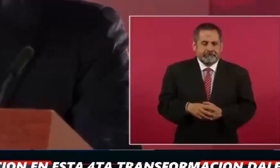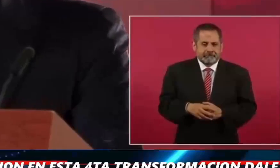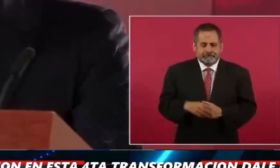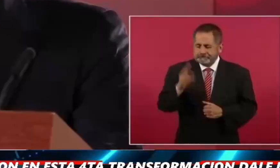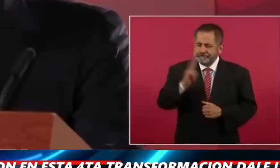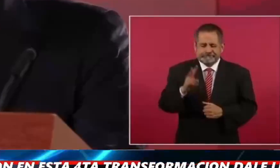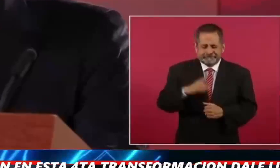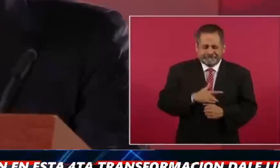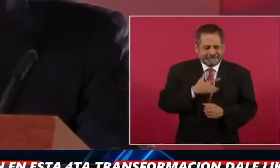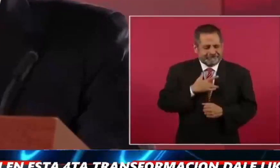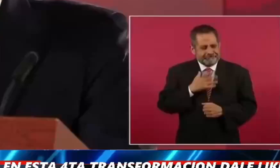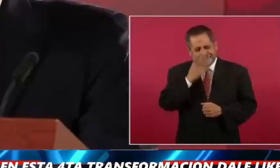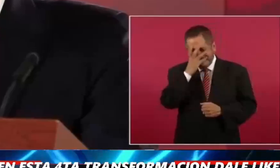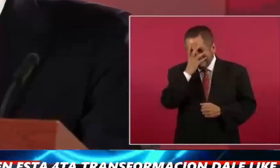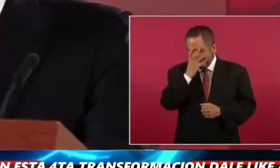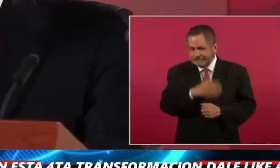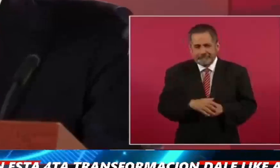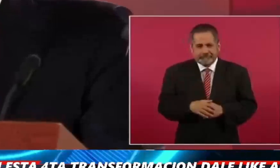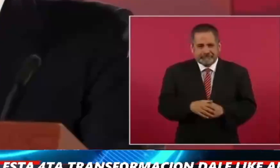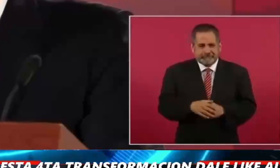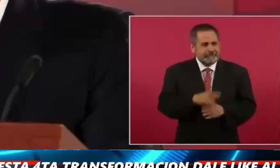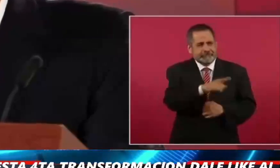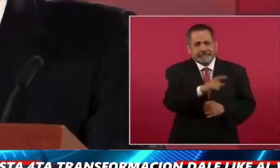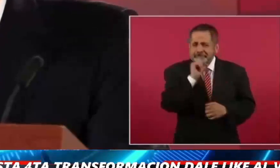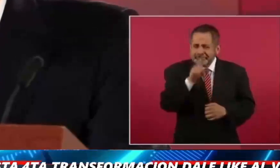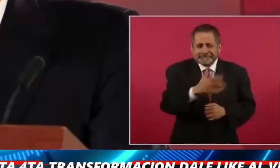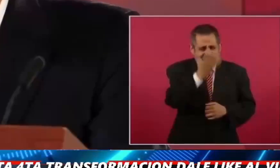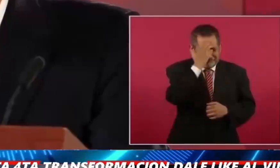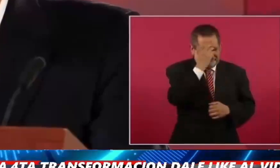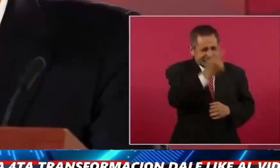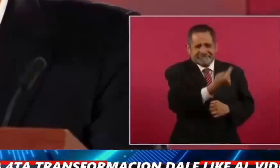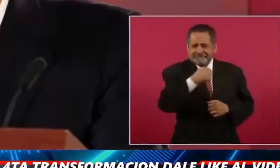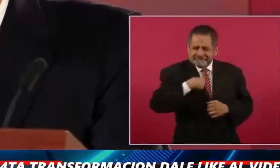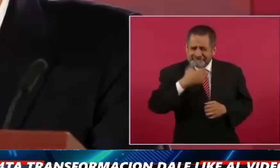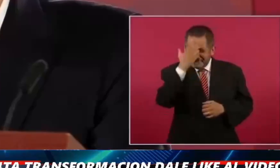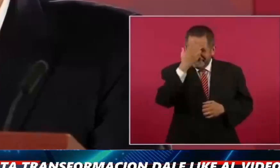La verdad, que también me conoce.